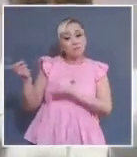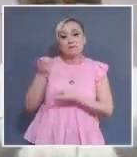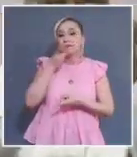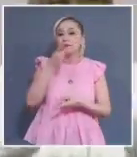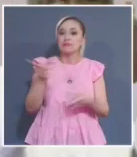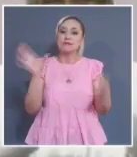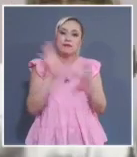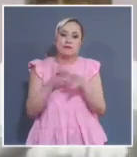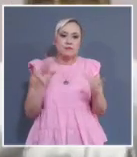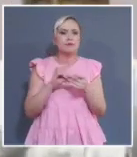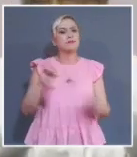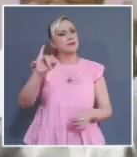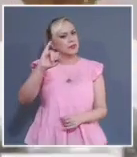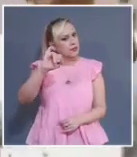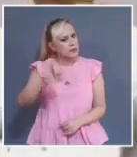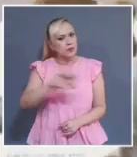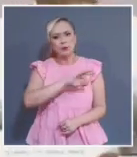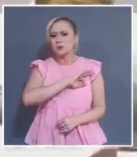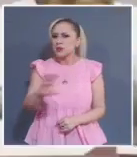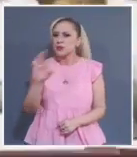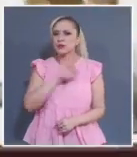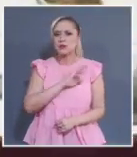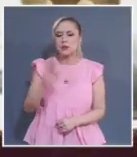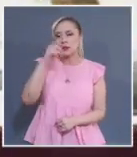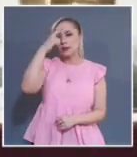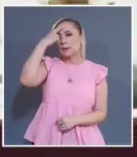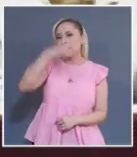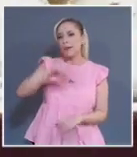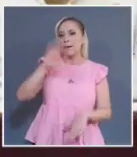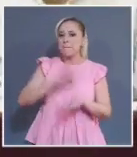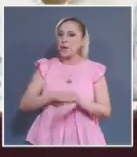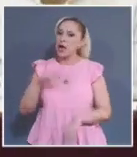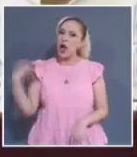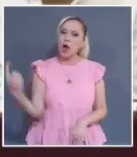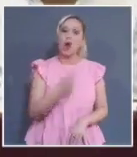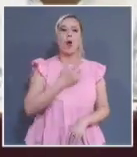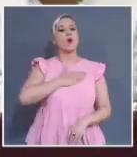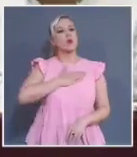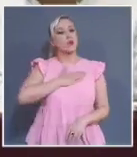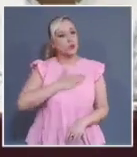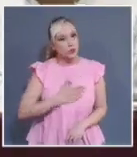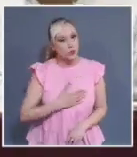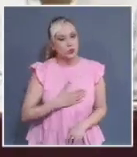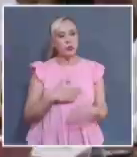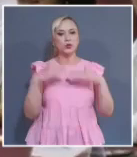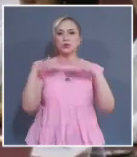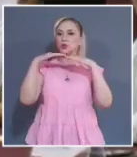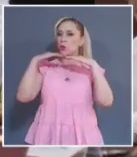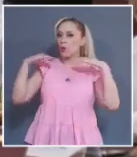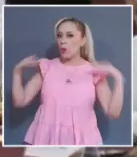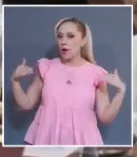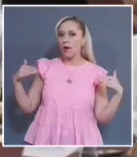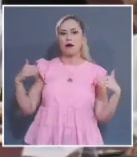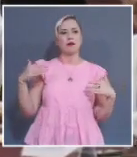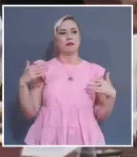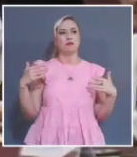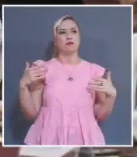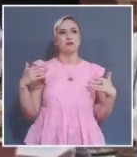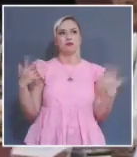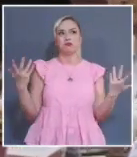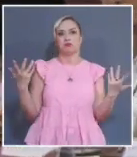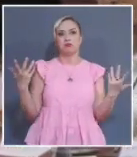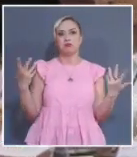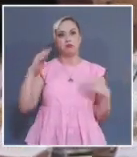Alcalde, aseguró que para lograr una mayor justicia social y una mejor equidad en el país, no se abrirá nuevamente la puerta a